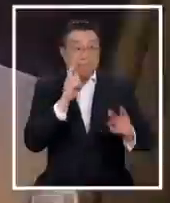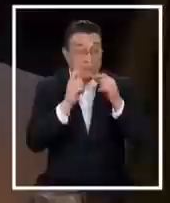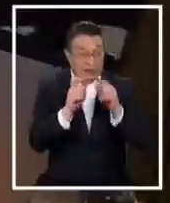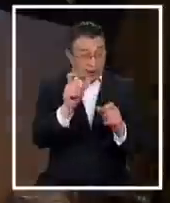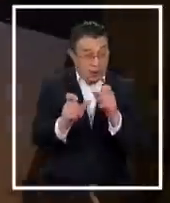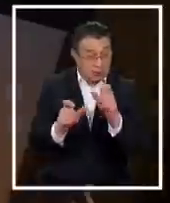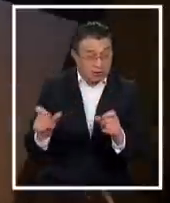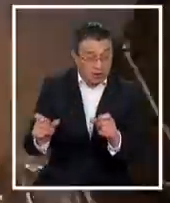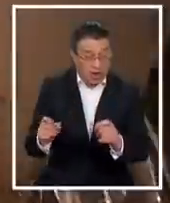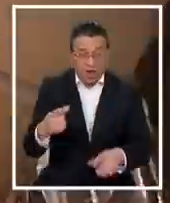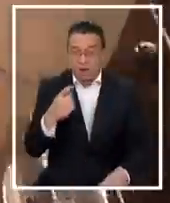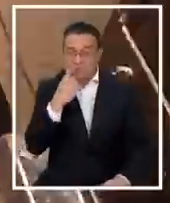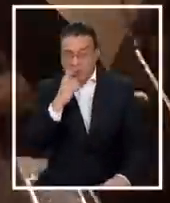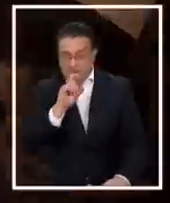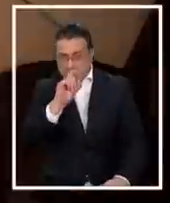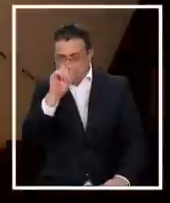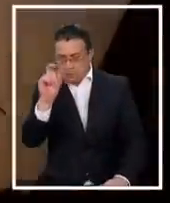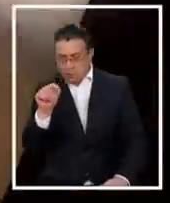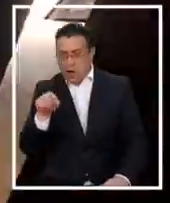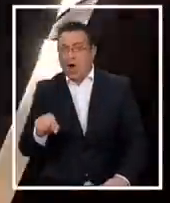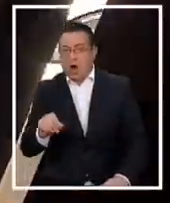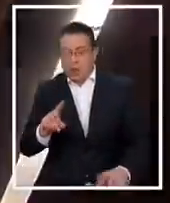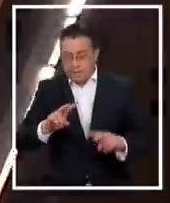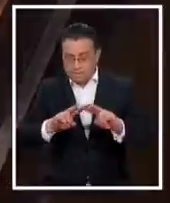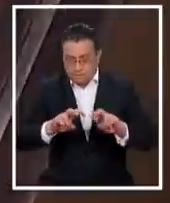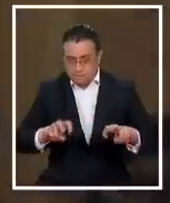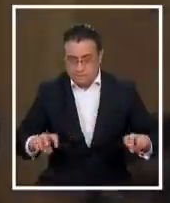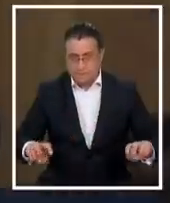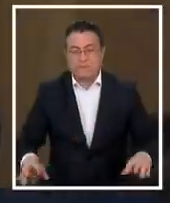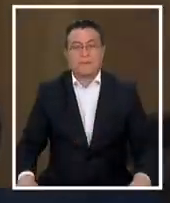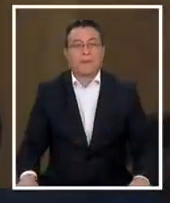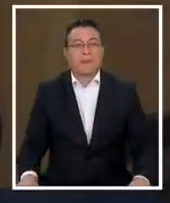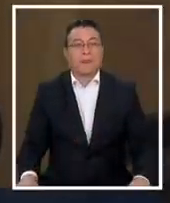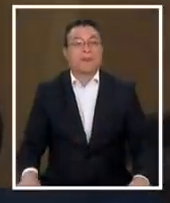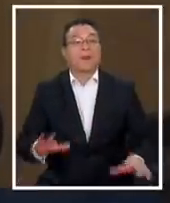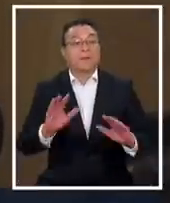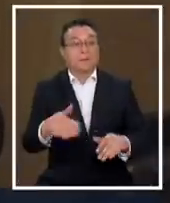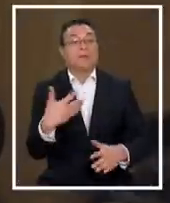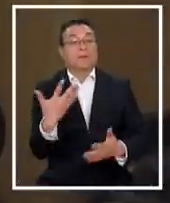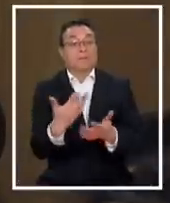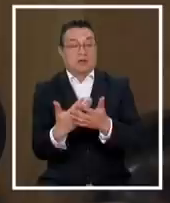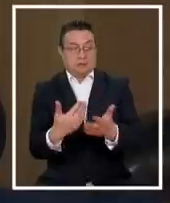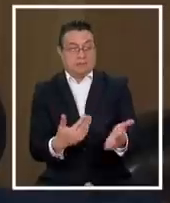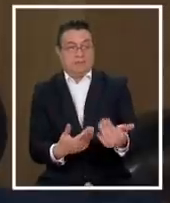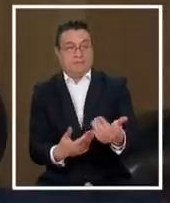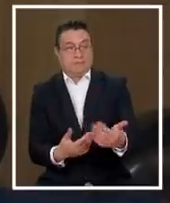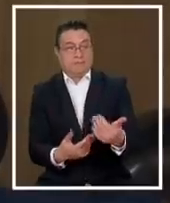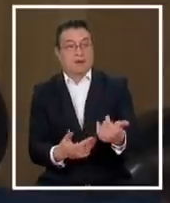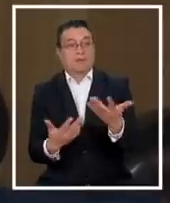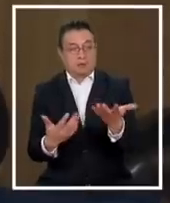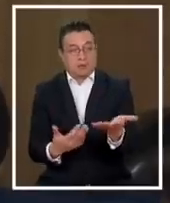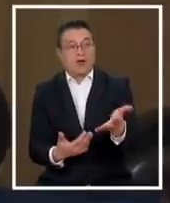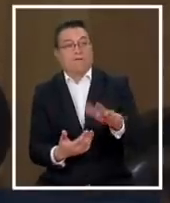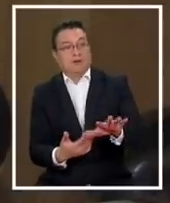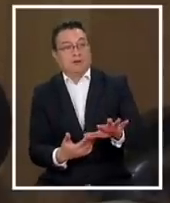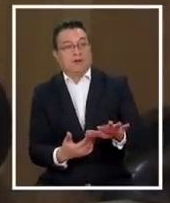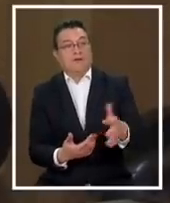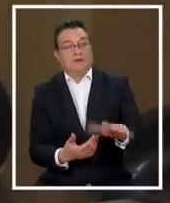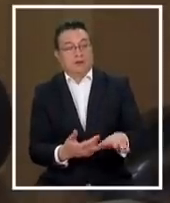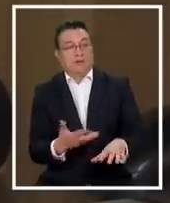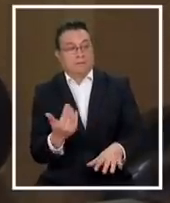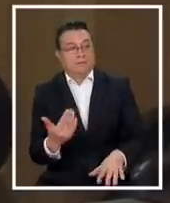pacientes? Son esas preguntas las que buscamos responder. Ya, préstame la mano un poquito. Dale la vuelta. Eso.